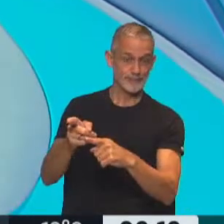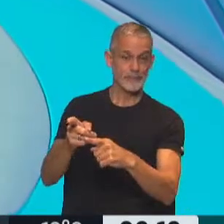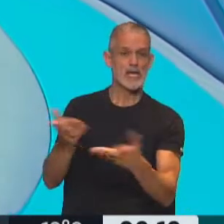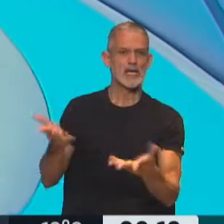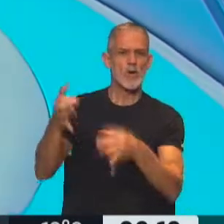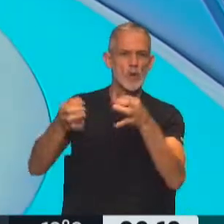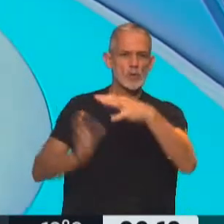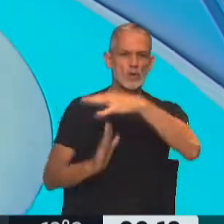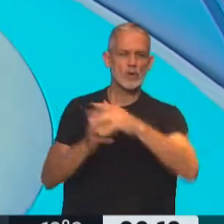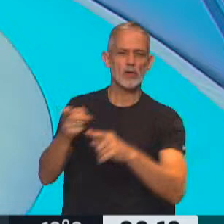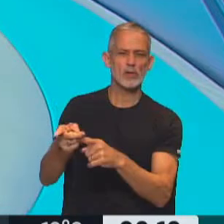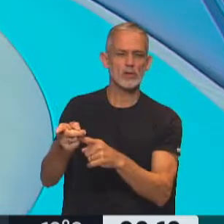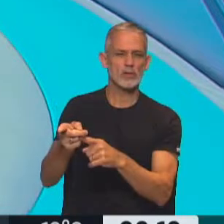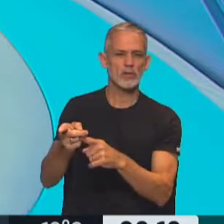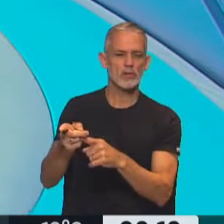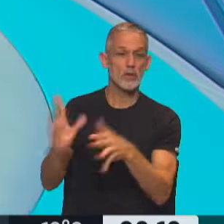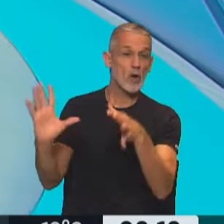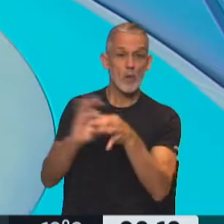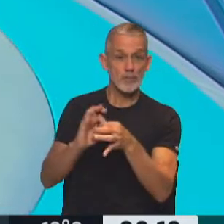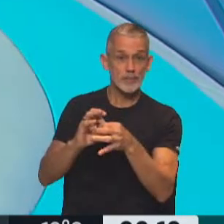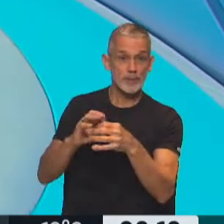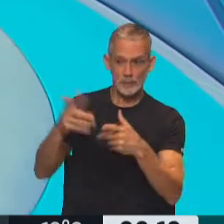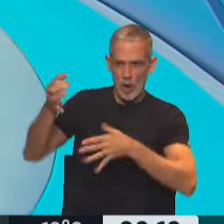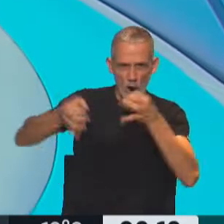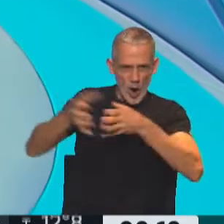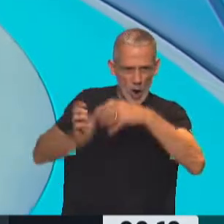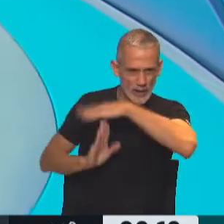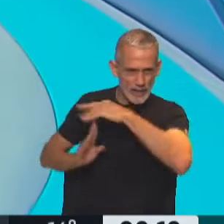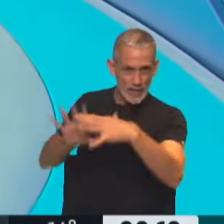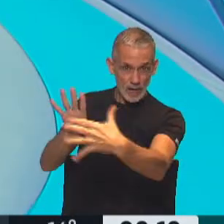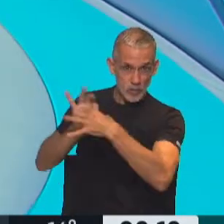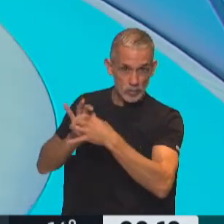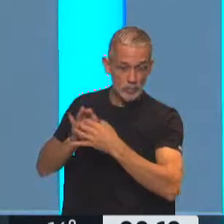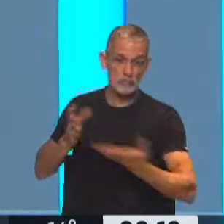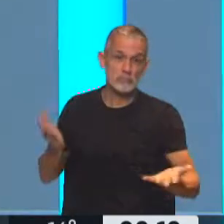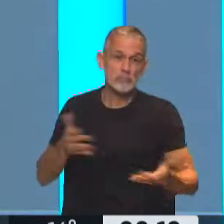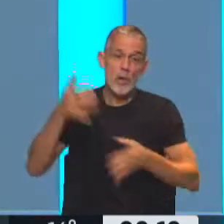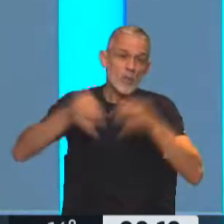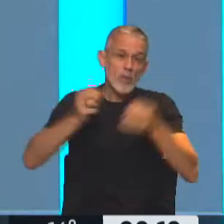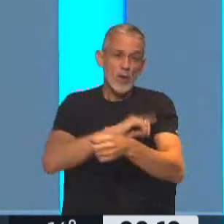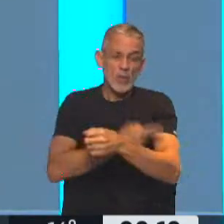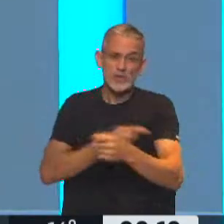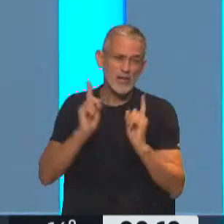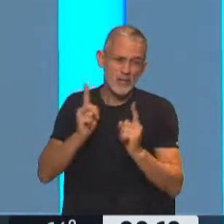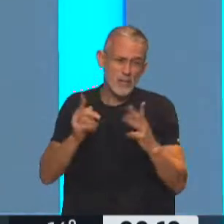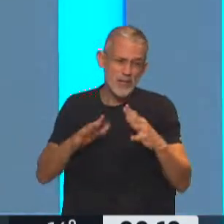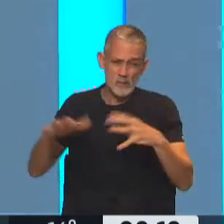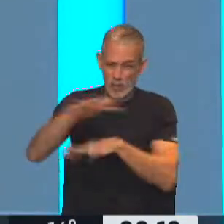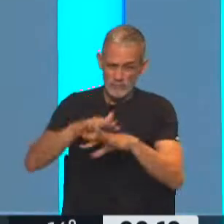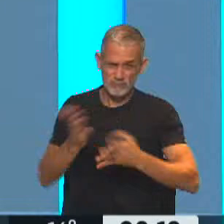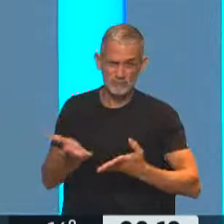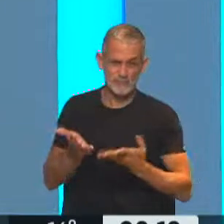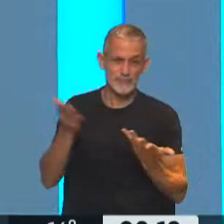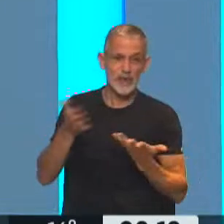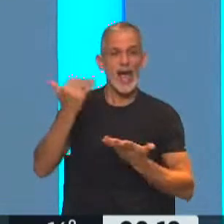que es acorde a la Corte Suprema de Justicia que tenemos. El Poder Judicial es todo el mismo, digo, independientemente